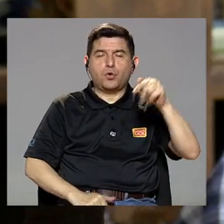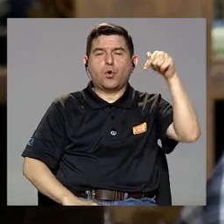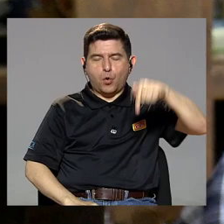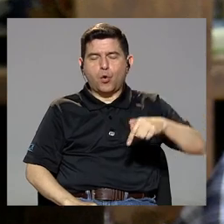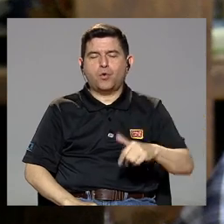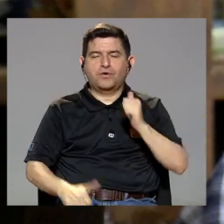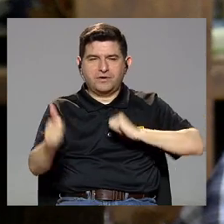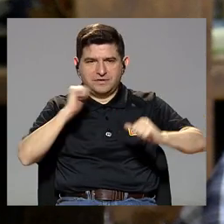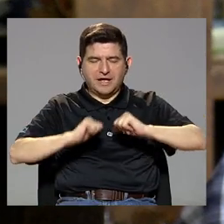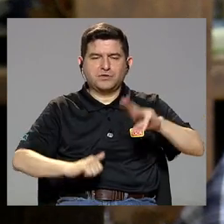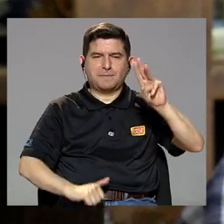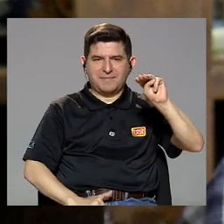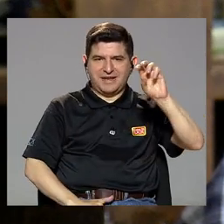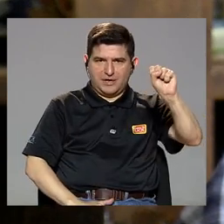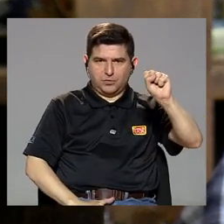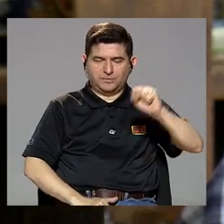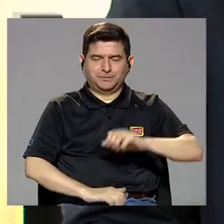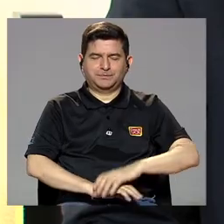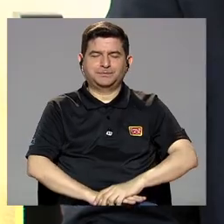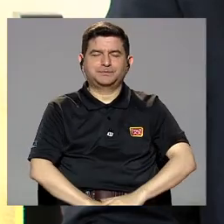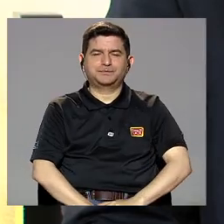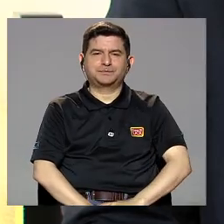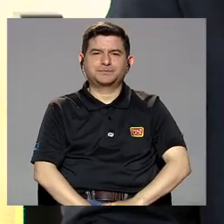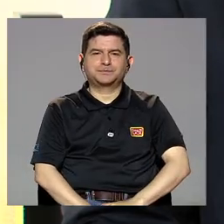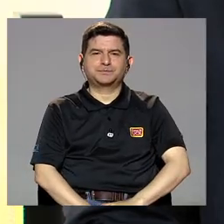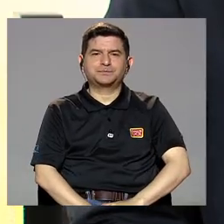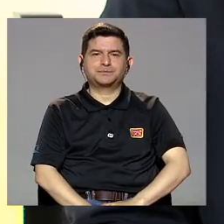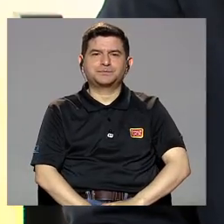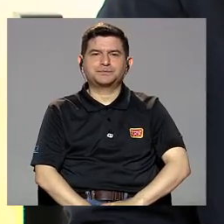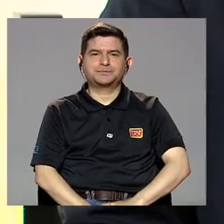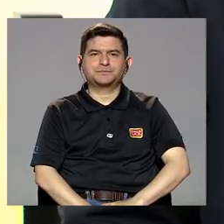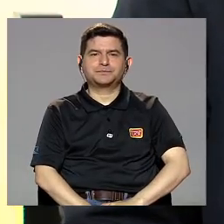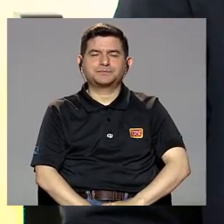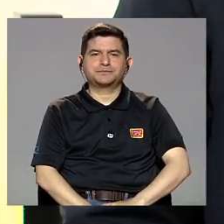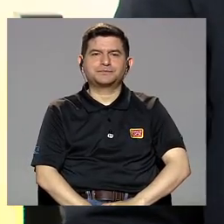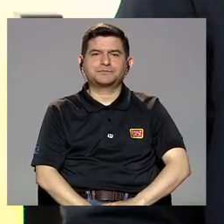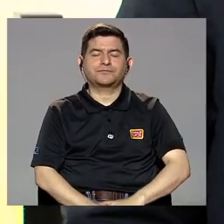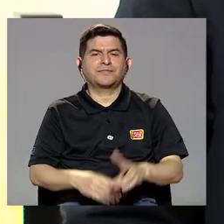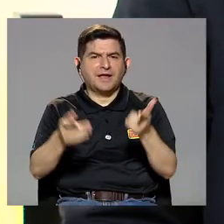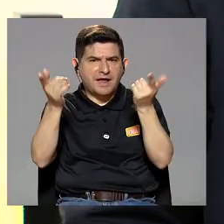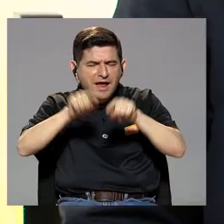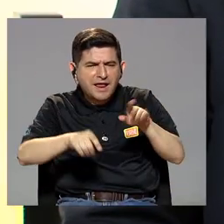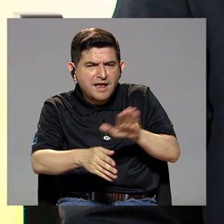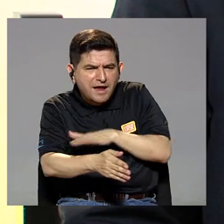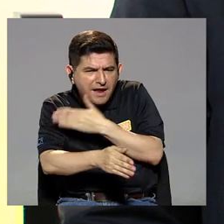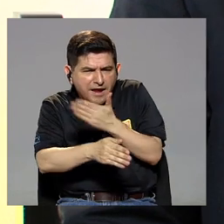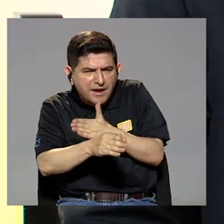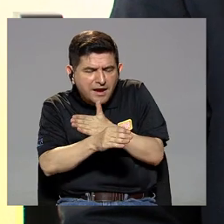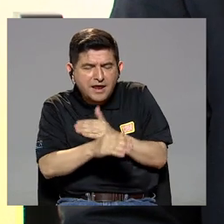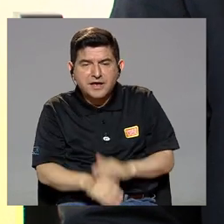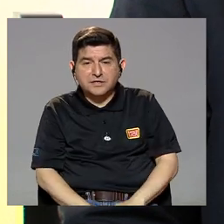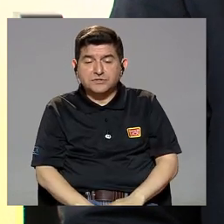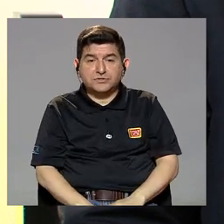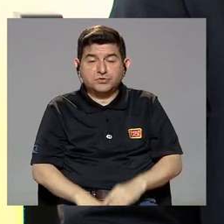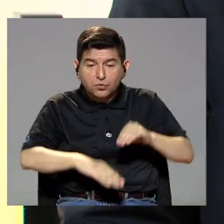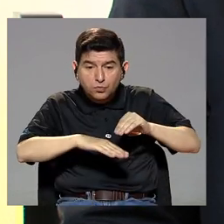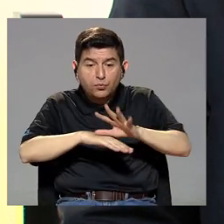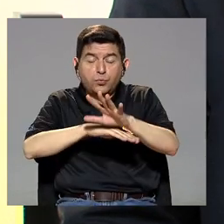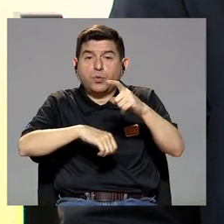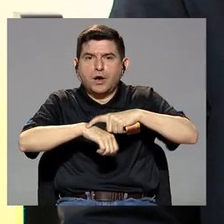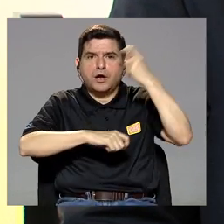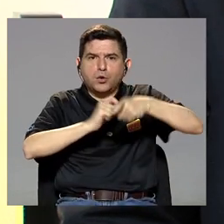mélico salazar el hecho de que esa música trascendiera en un momento determinado